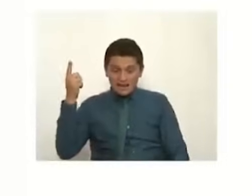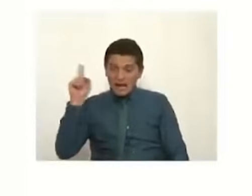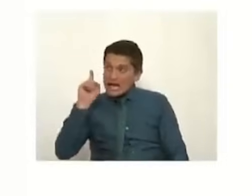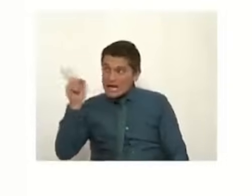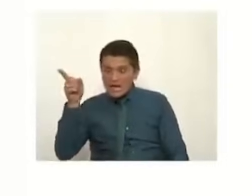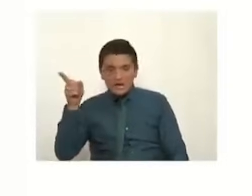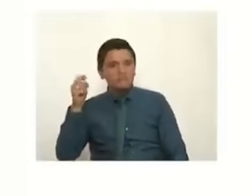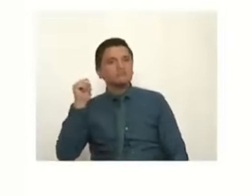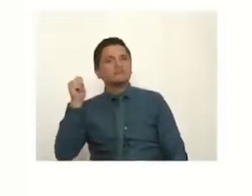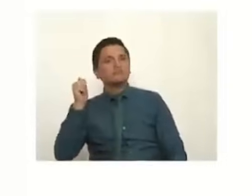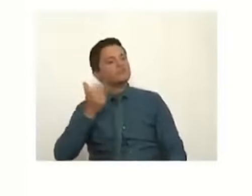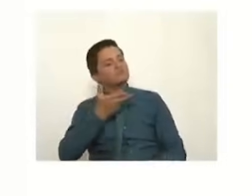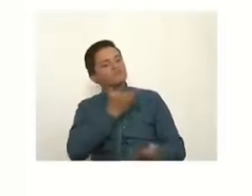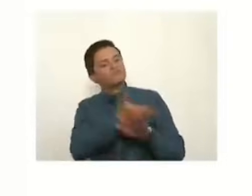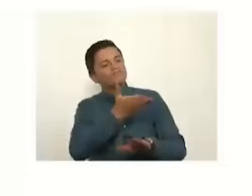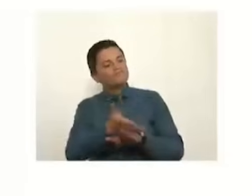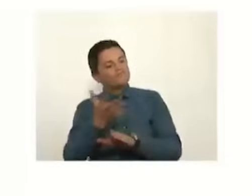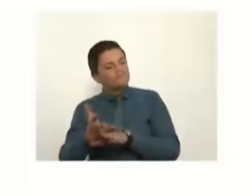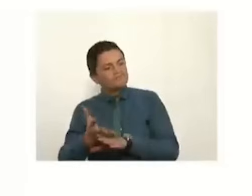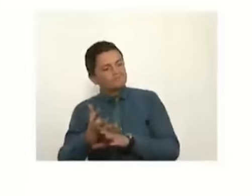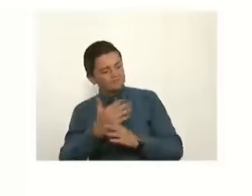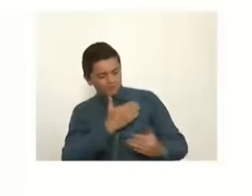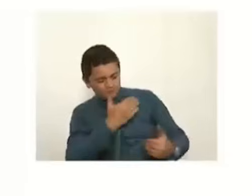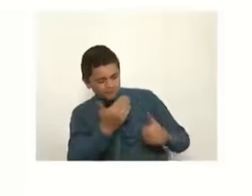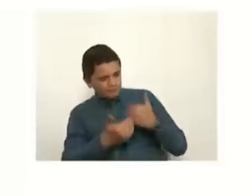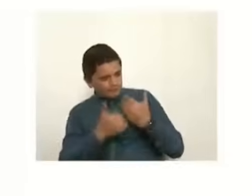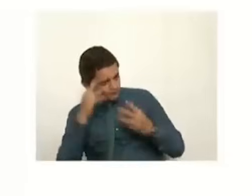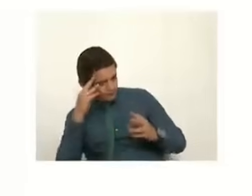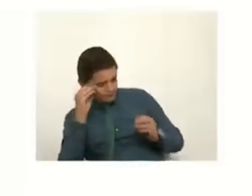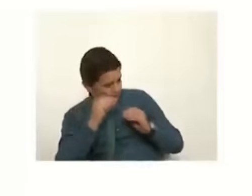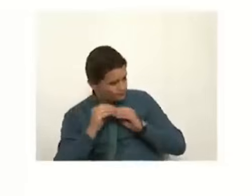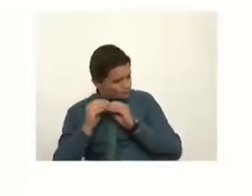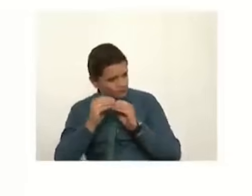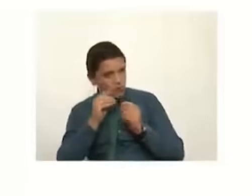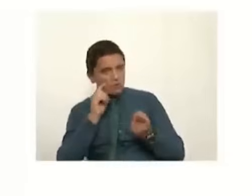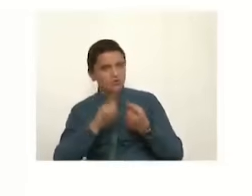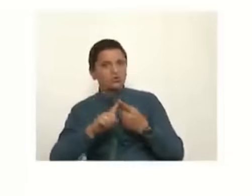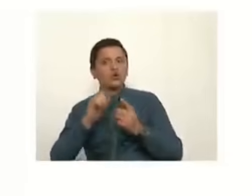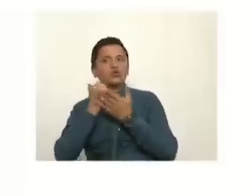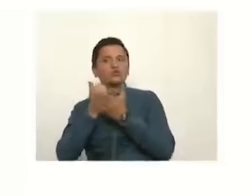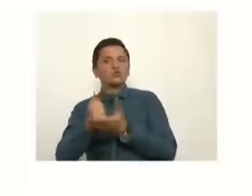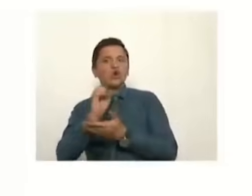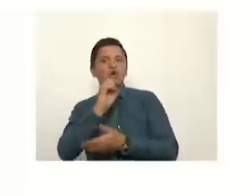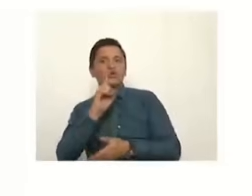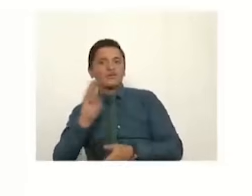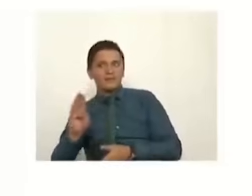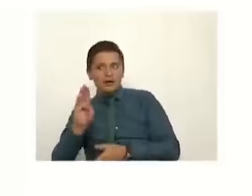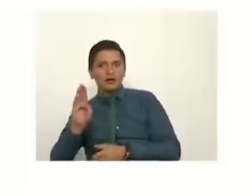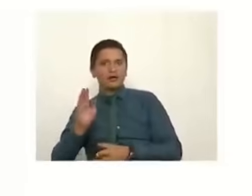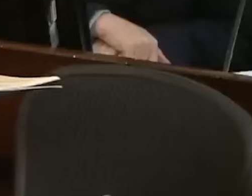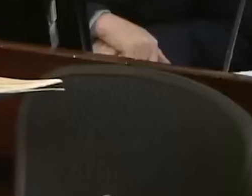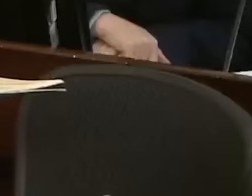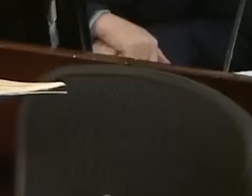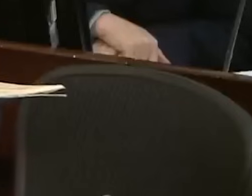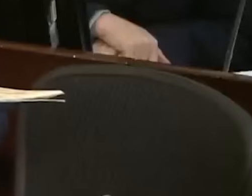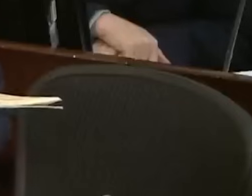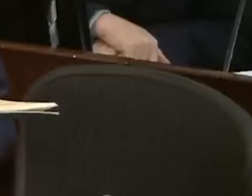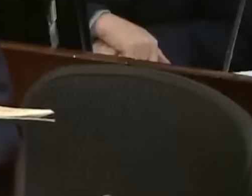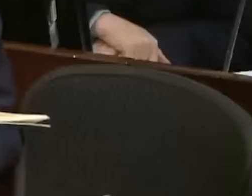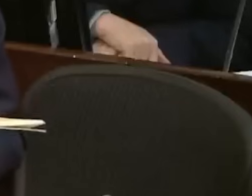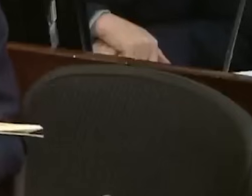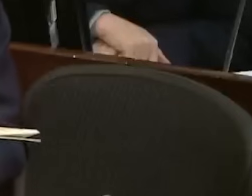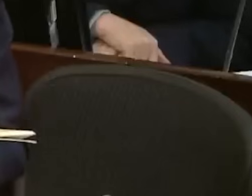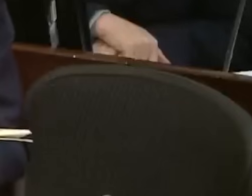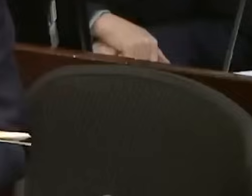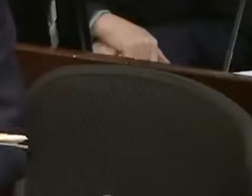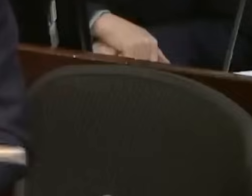la fórmula para beneficiar el consorcio como abogado del consorcio. En ese momento,